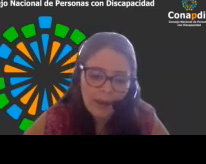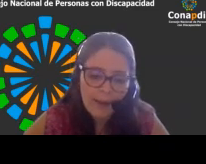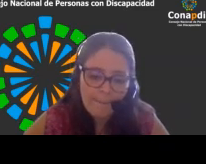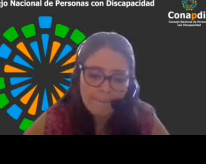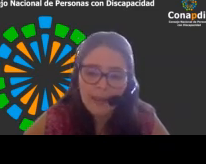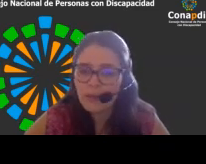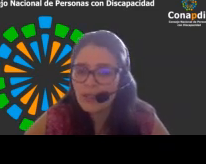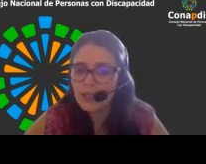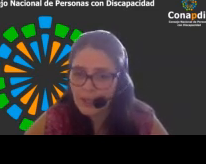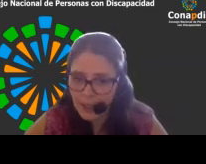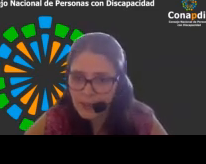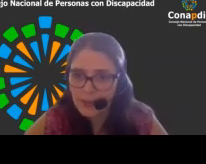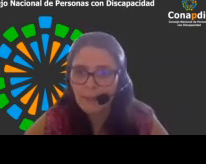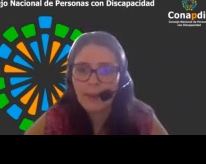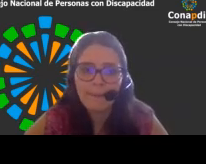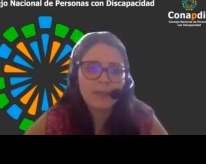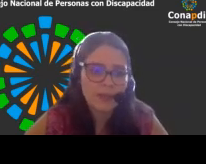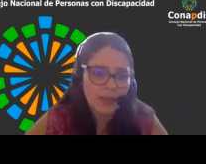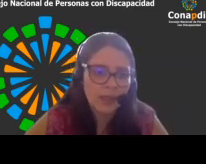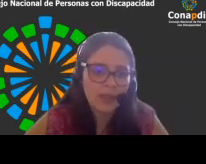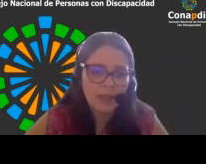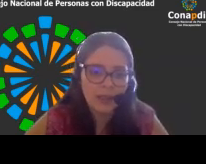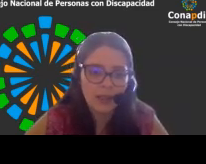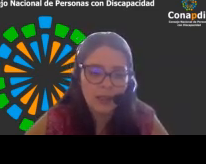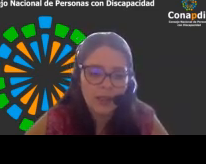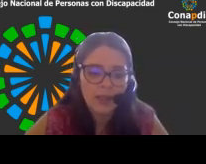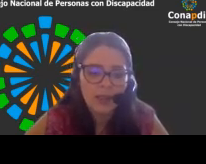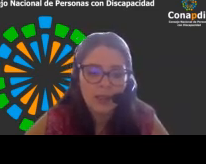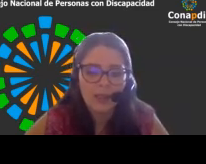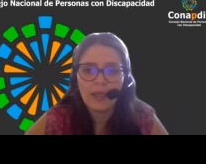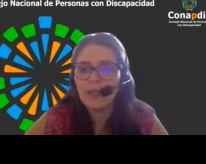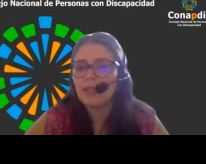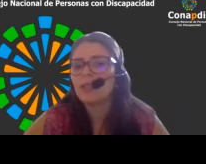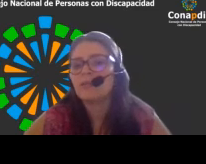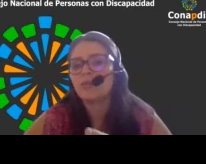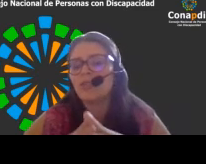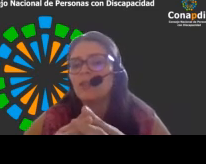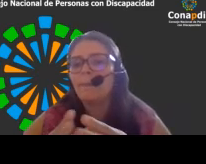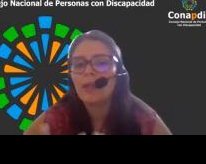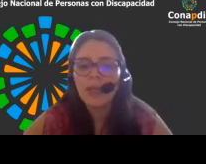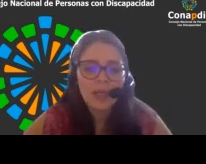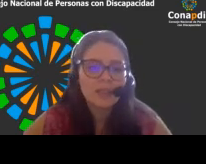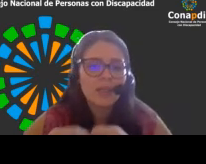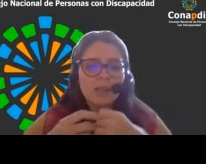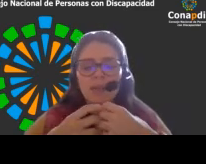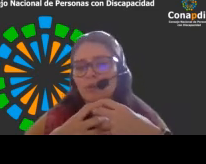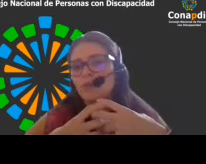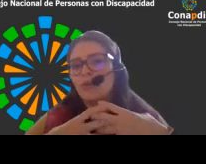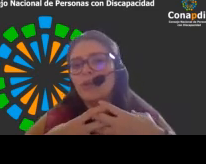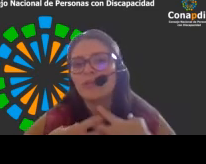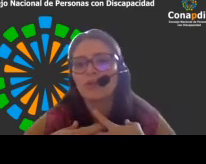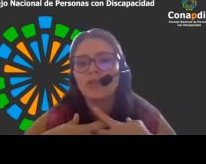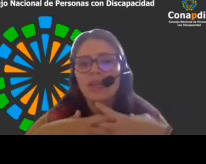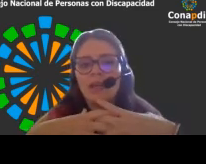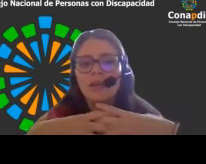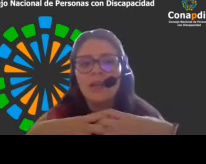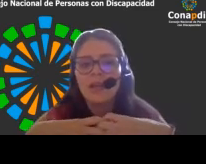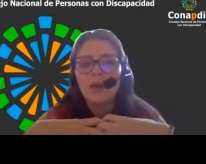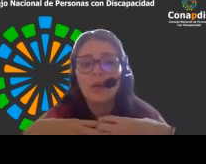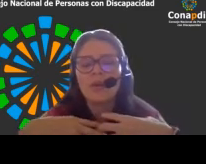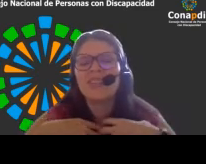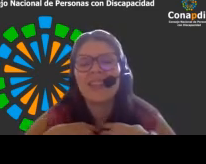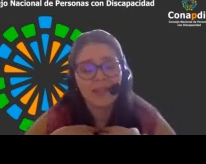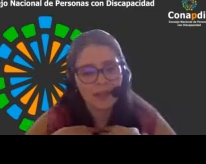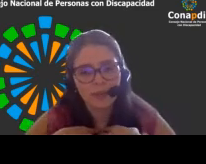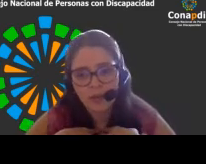si está en medios digitales también pensar en que las letras no sea tan pequeñan que los colores no sean